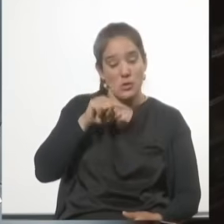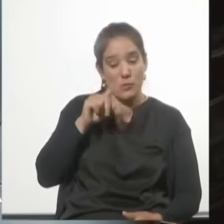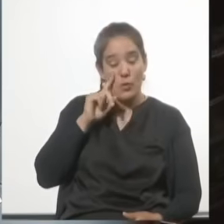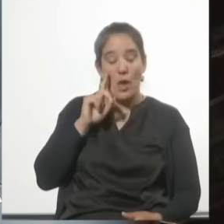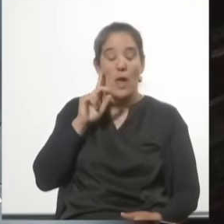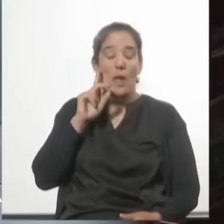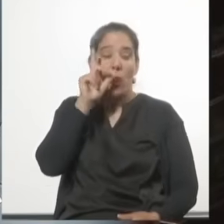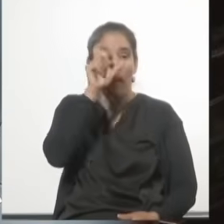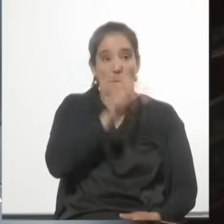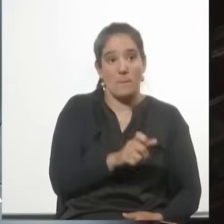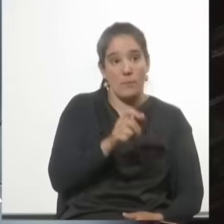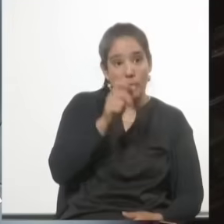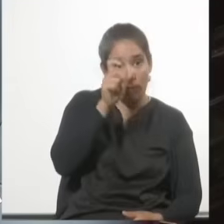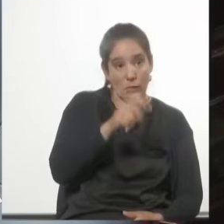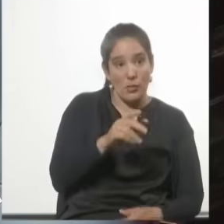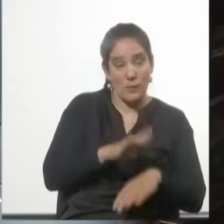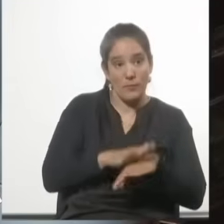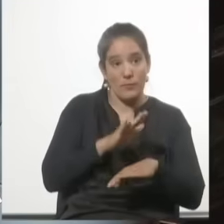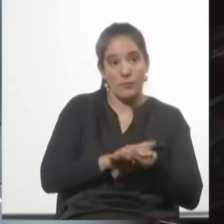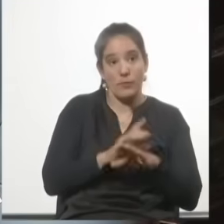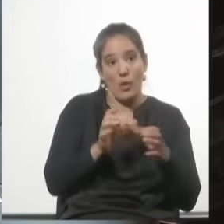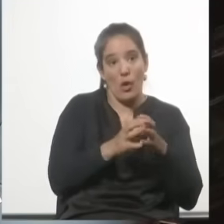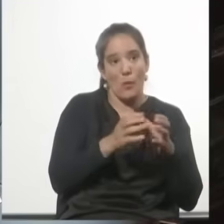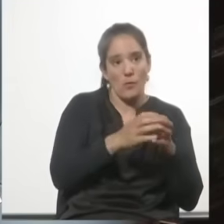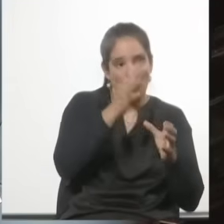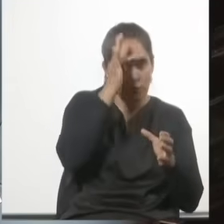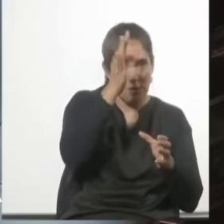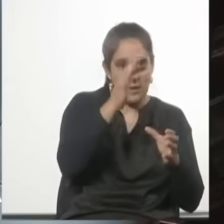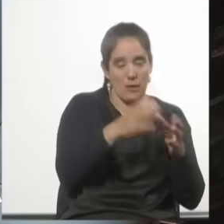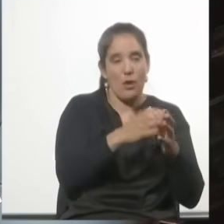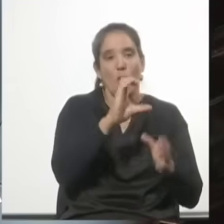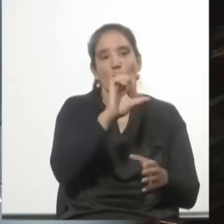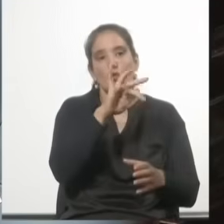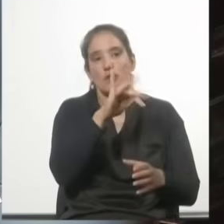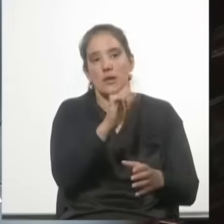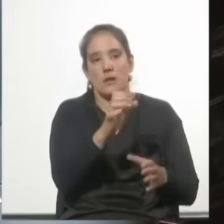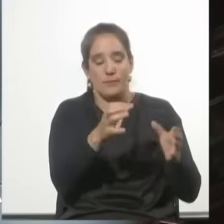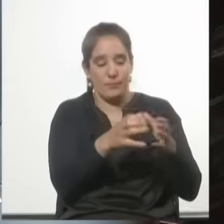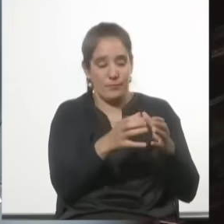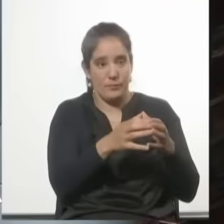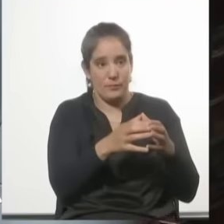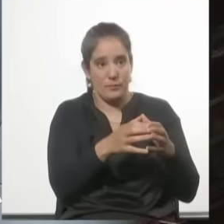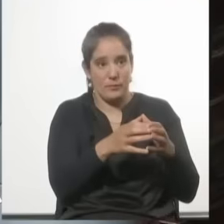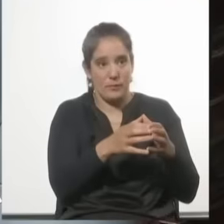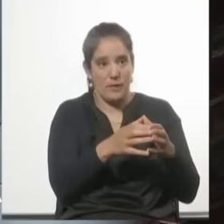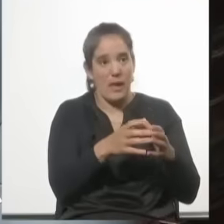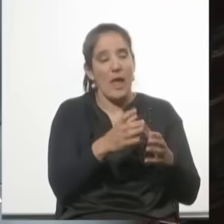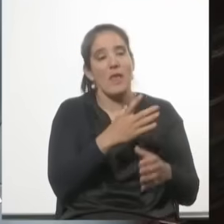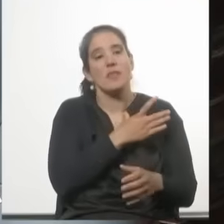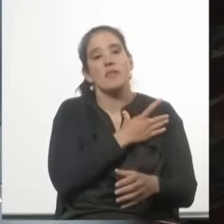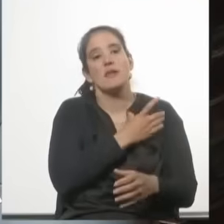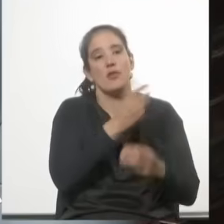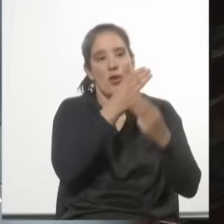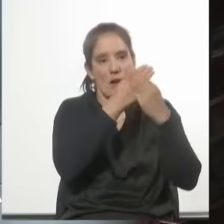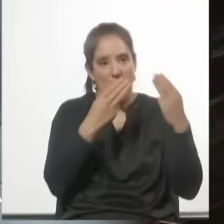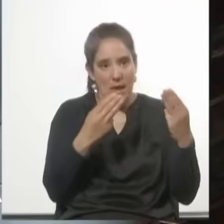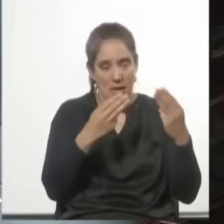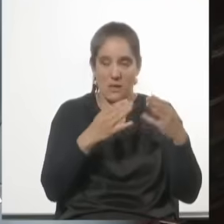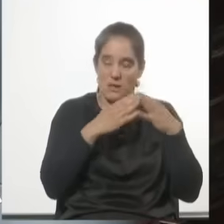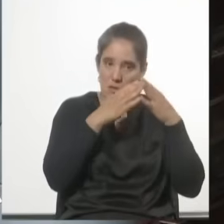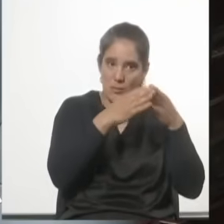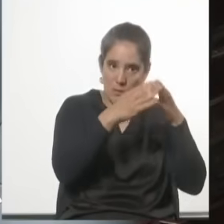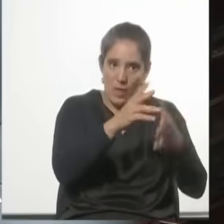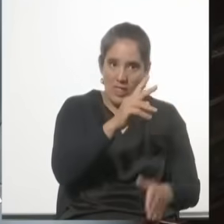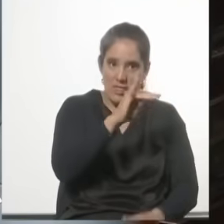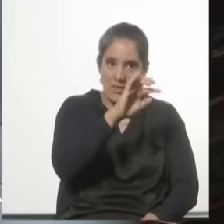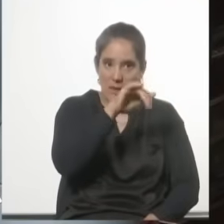inspección de la Armada Nacional a cargo de la Comisión Técnica, COTEC, perteneciente a la Dirección Registral de Marina Mercante, DIRME,